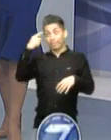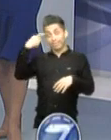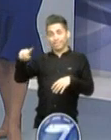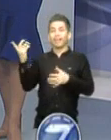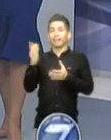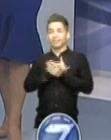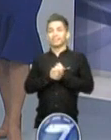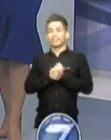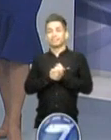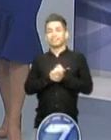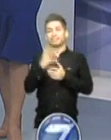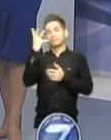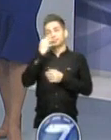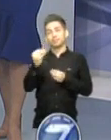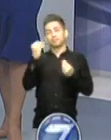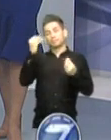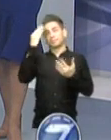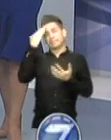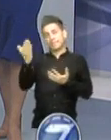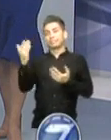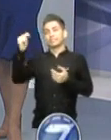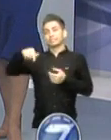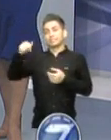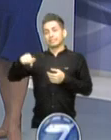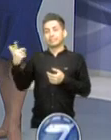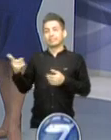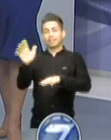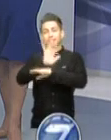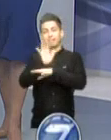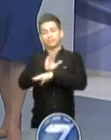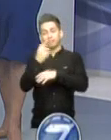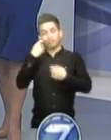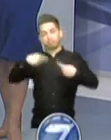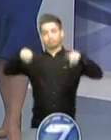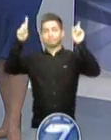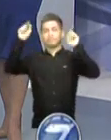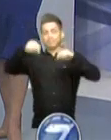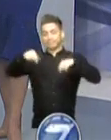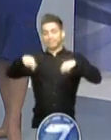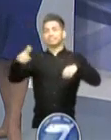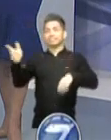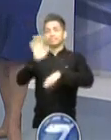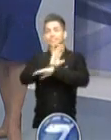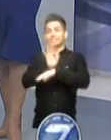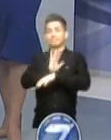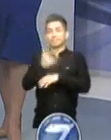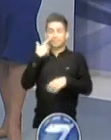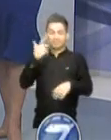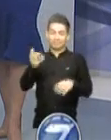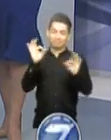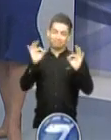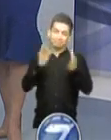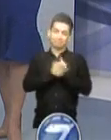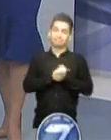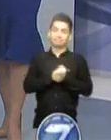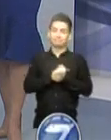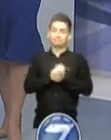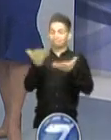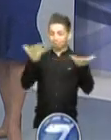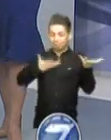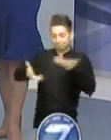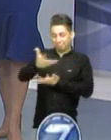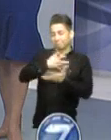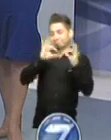lindo que poderlo agradecer en el día de la televisión aquí en la televisión pues qué bueno tenerla entre nosotros eso lo